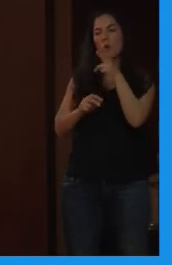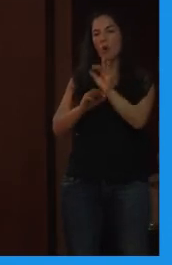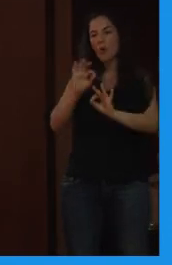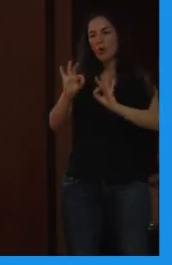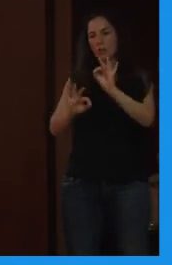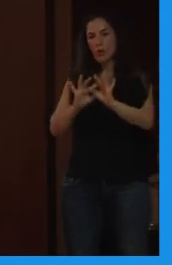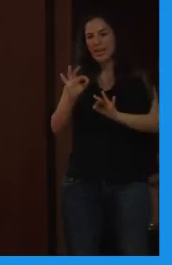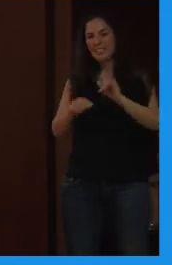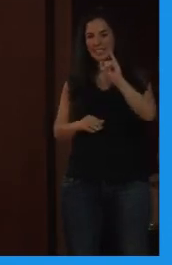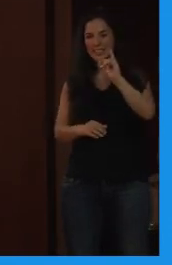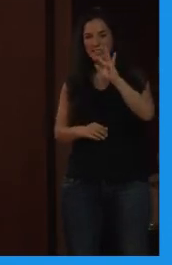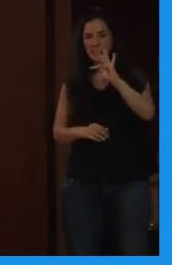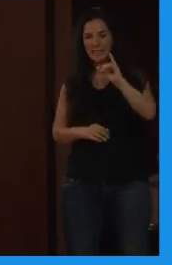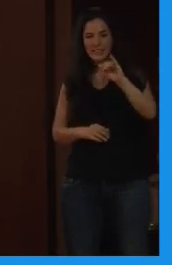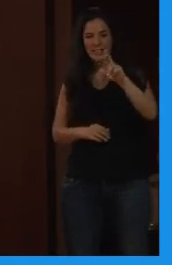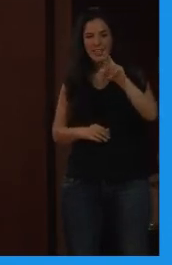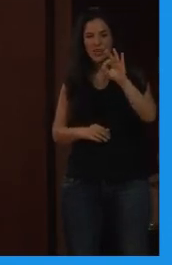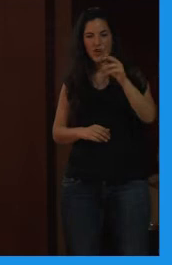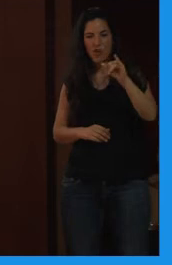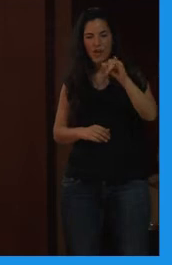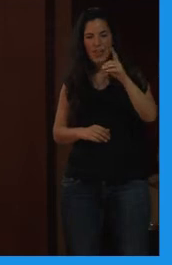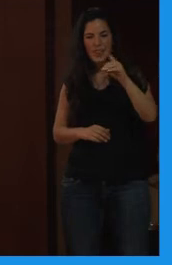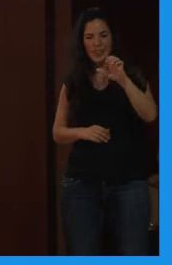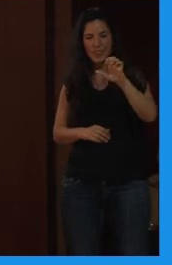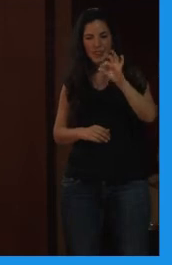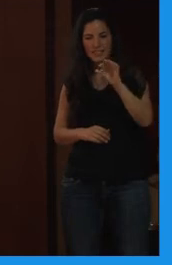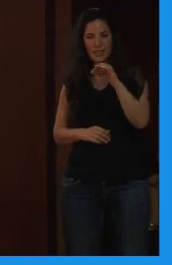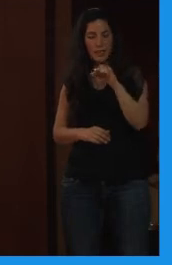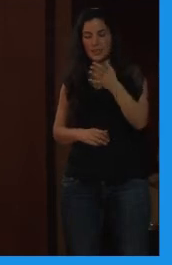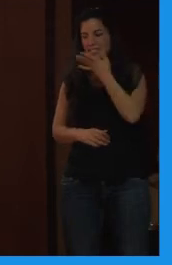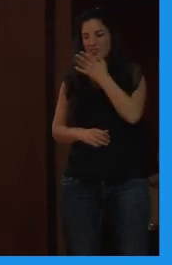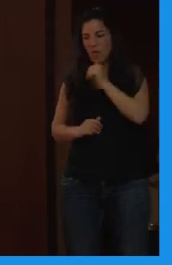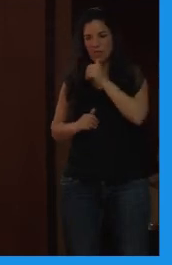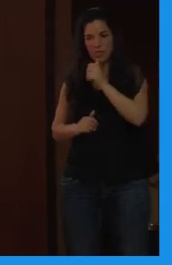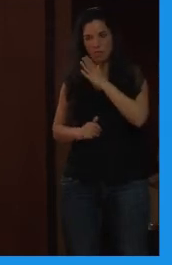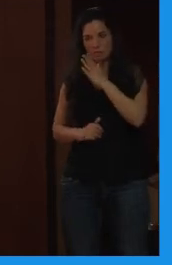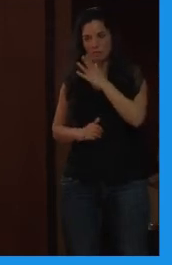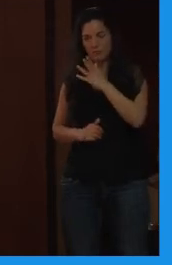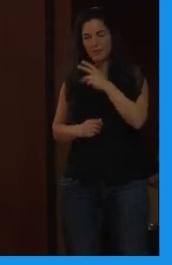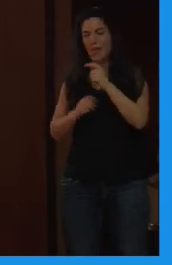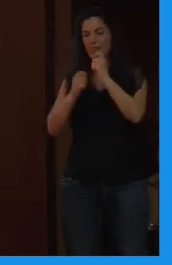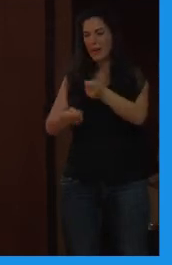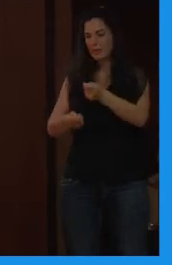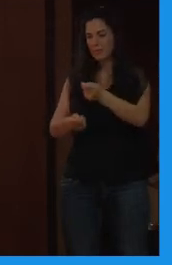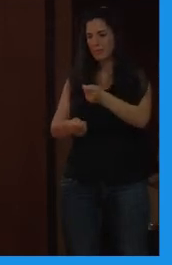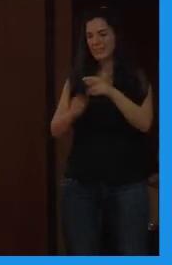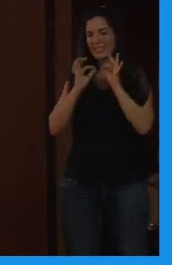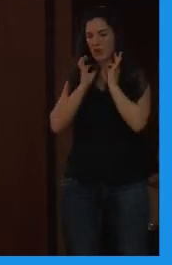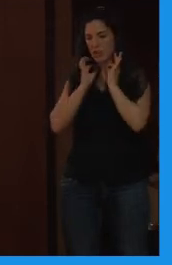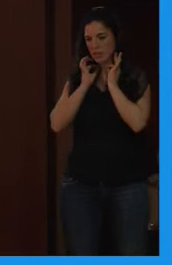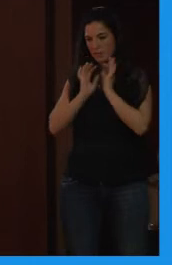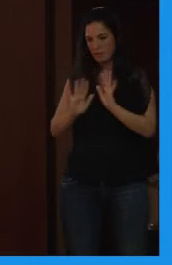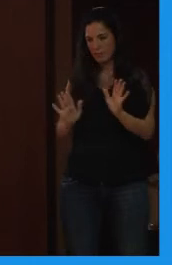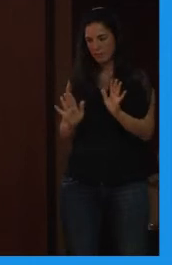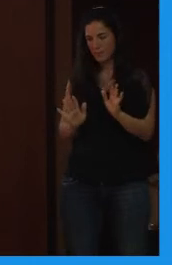Tiroides es una glándula que está en la porción anterior del cuello, una glándula que pesa unos 20-30 gramos y que muchas mujeres,